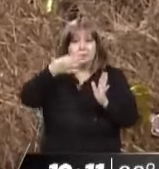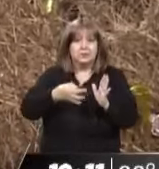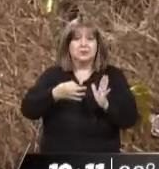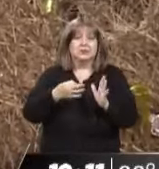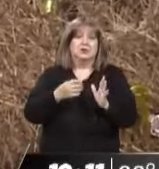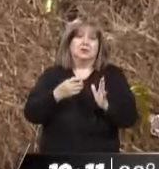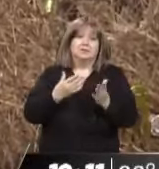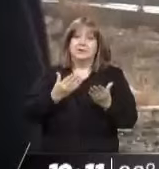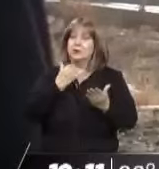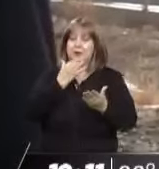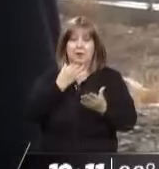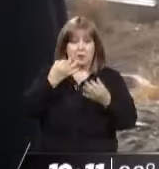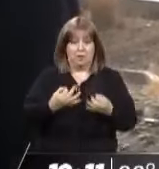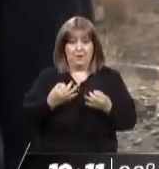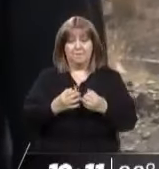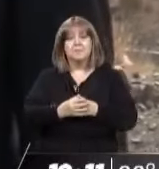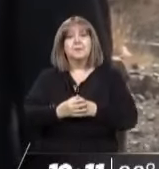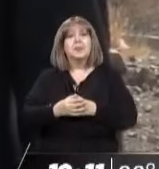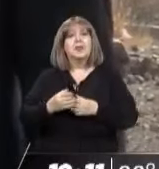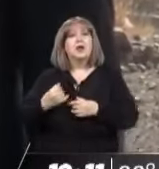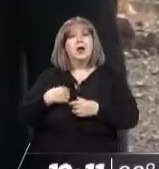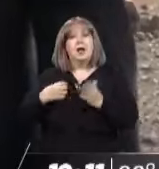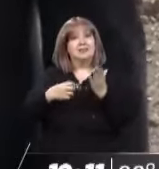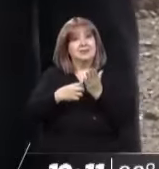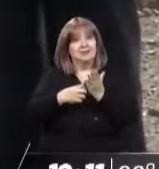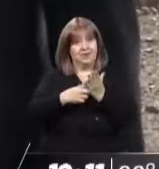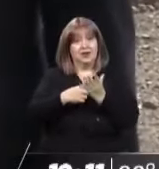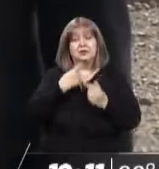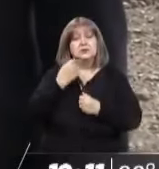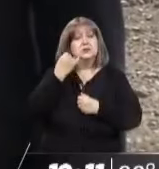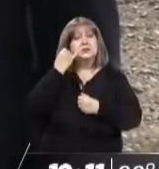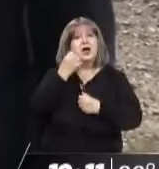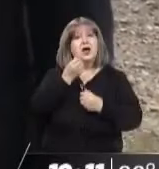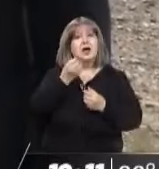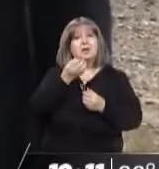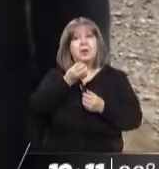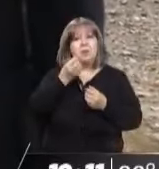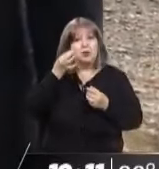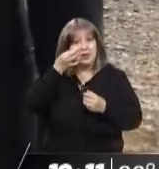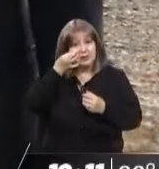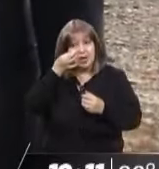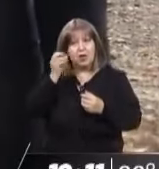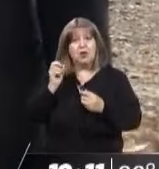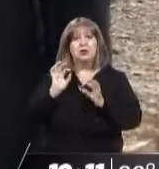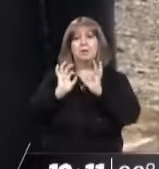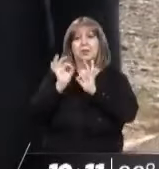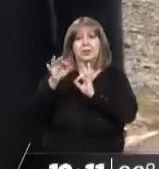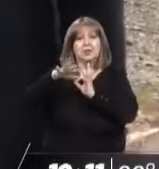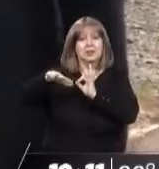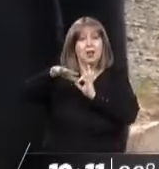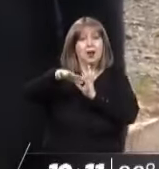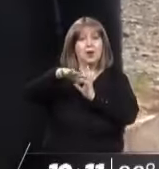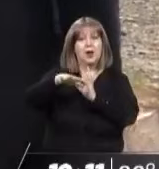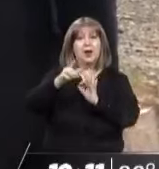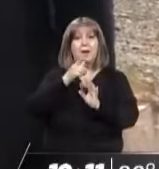lo que realmente pasó. Los testigos, por el contexto donde se produjo la desaparición,